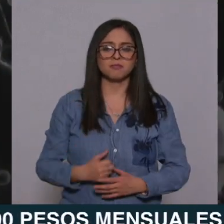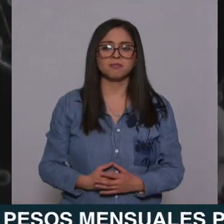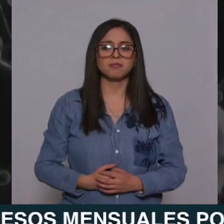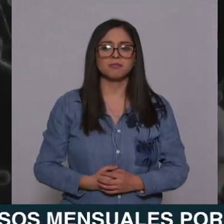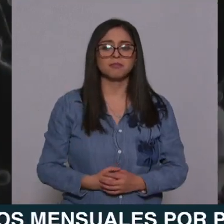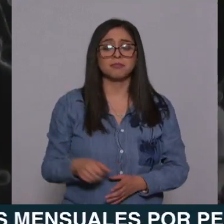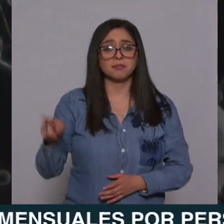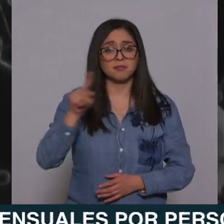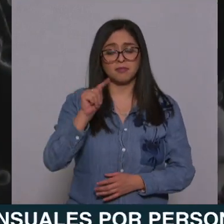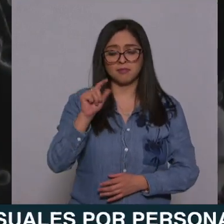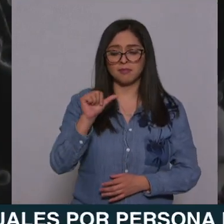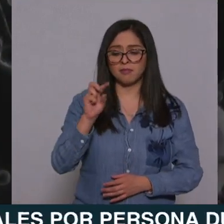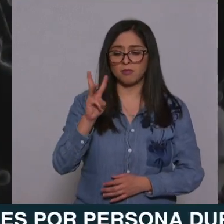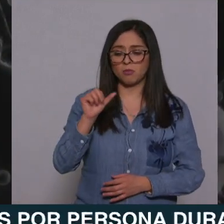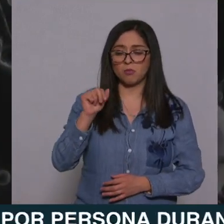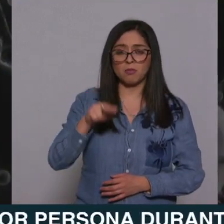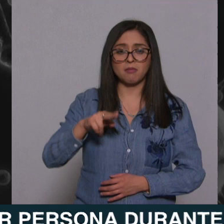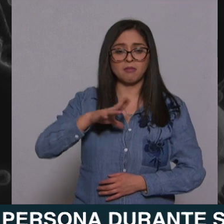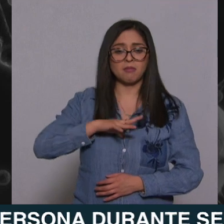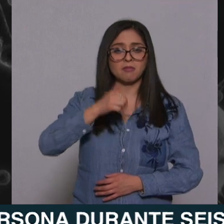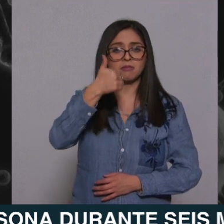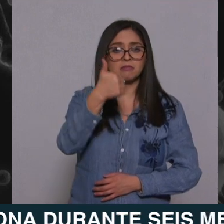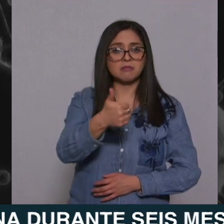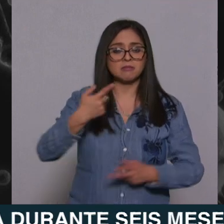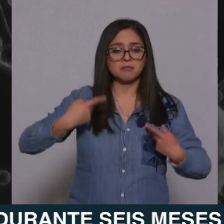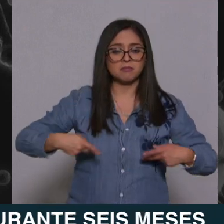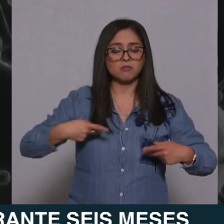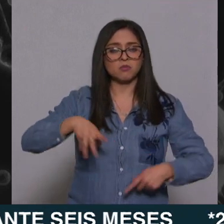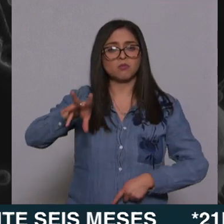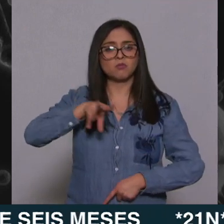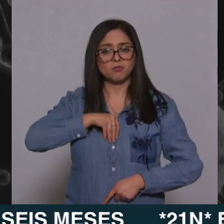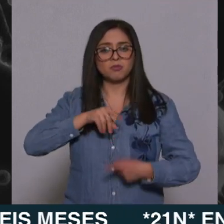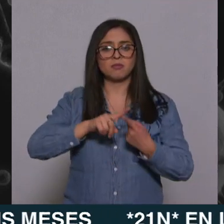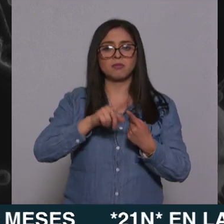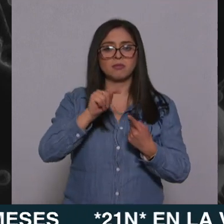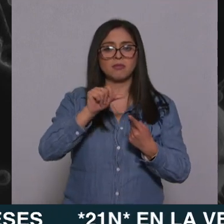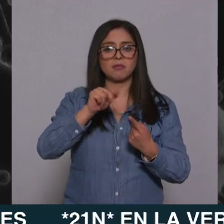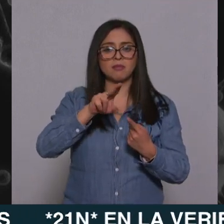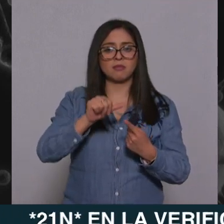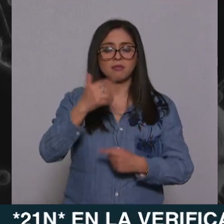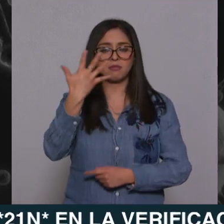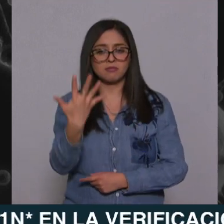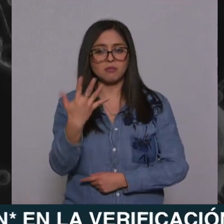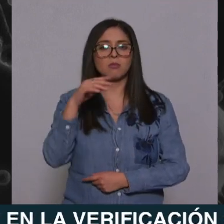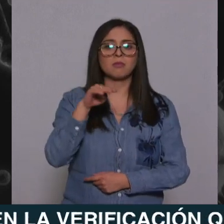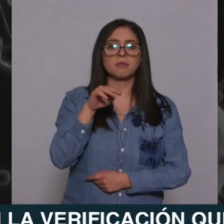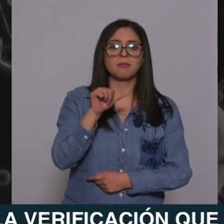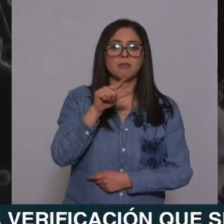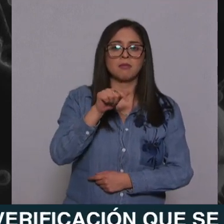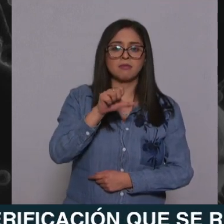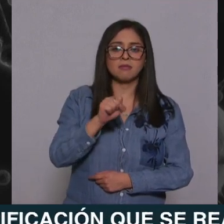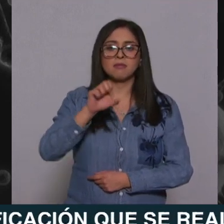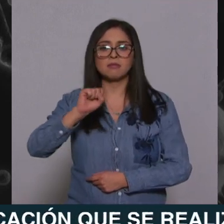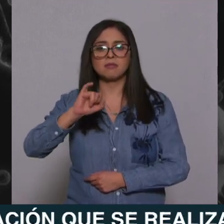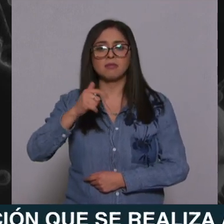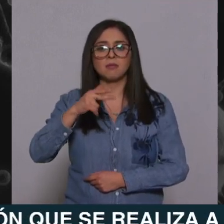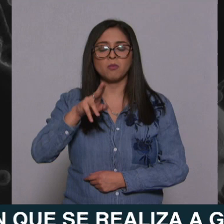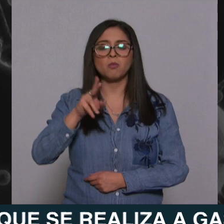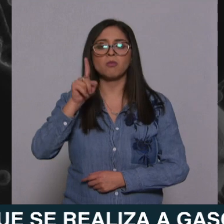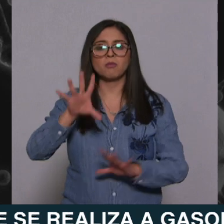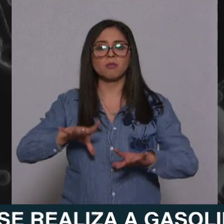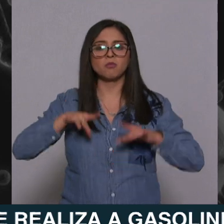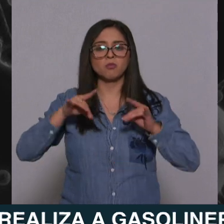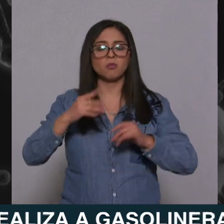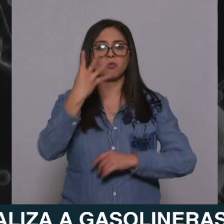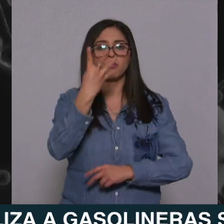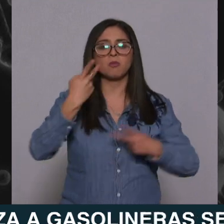En Taiwán se reportaron 6 casos confirmados, Tailandia 5, Malasia, Singapur y Australia 4